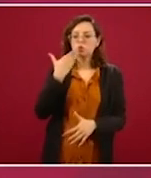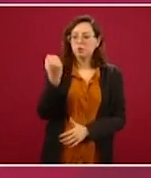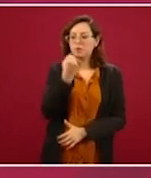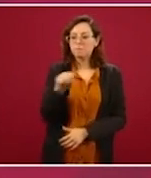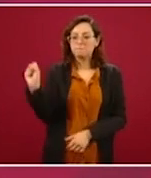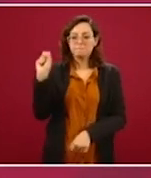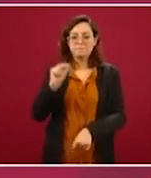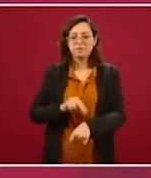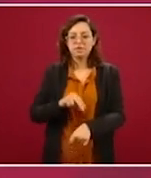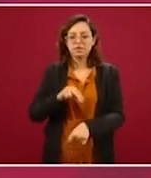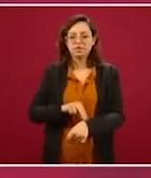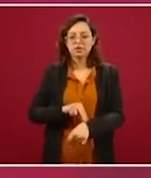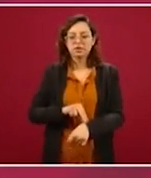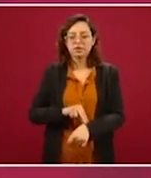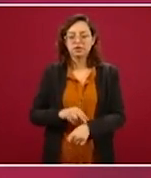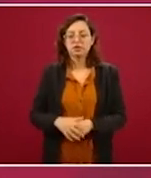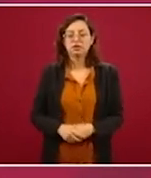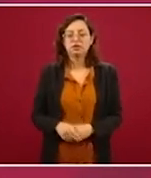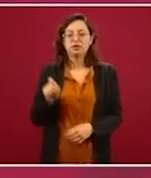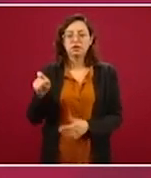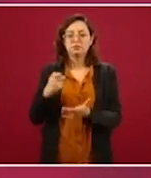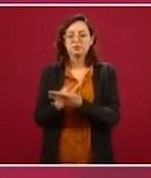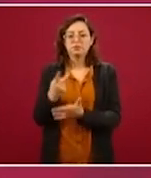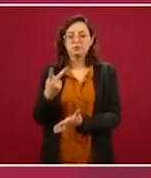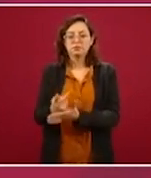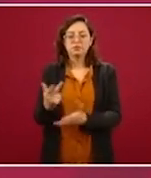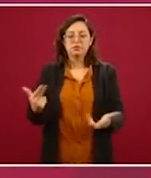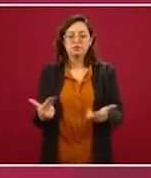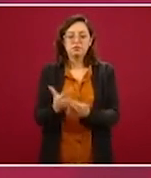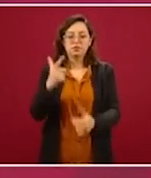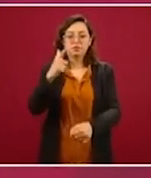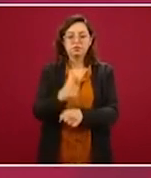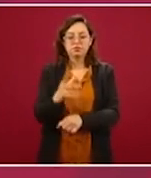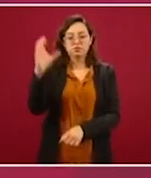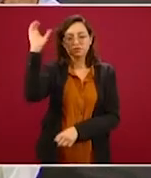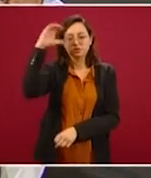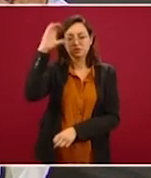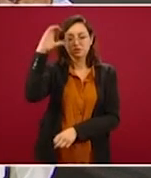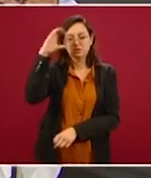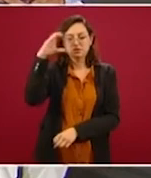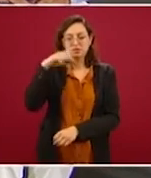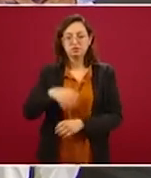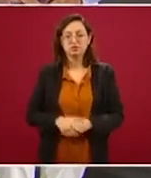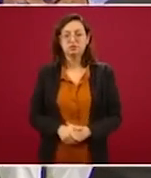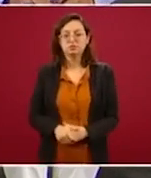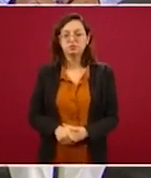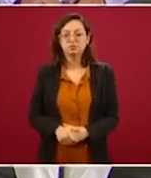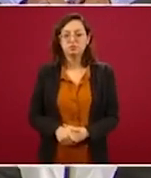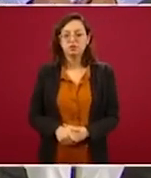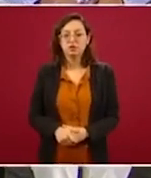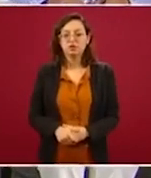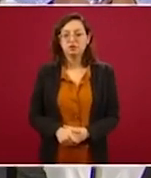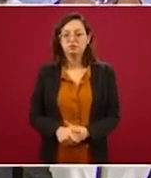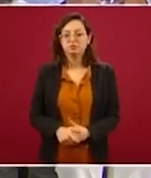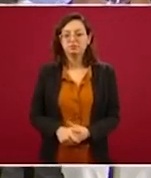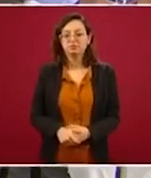médica, Premio Nacional de Ciencia. Y quiero